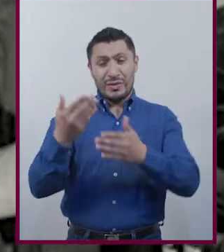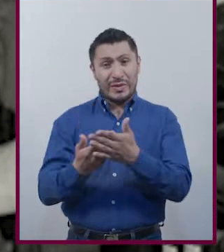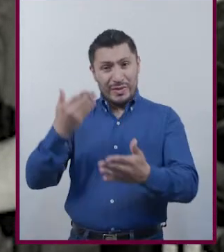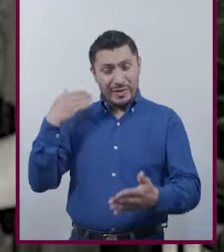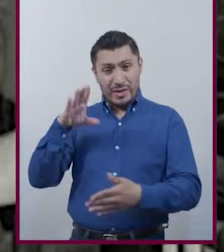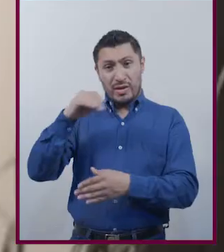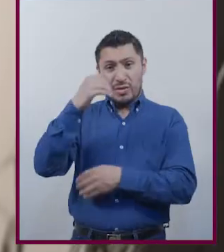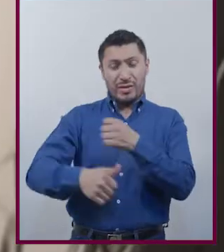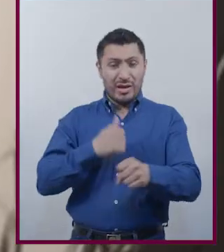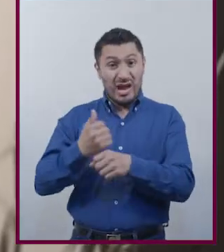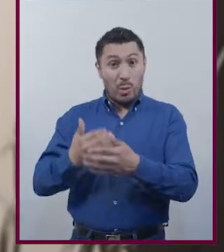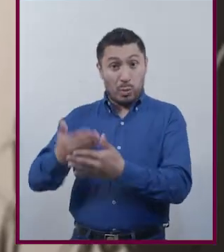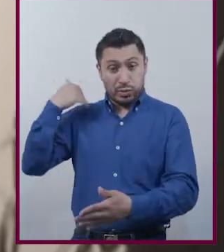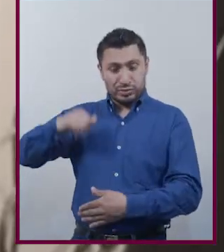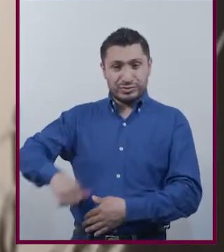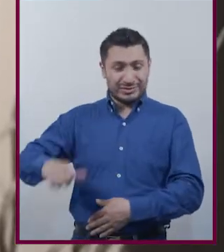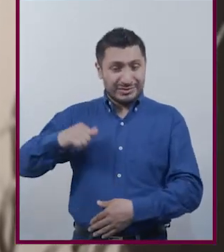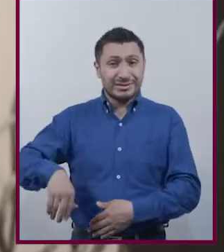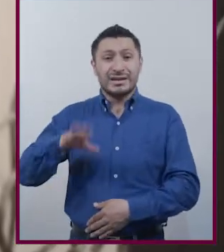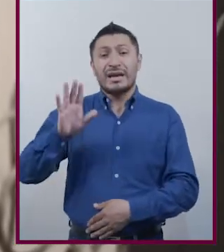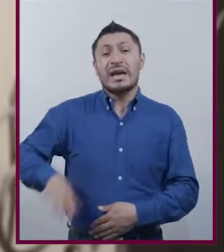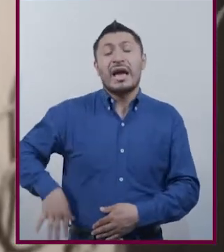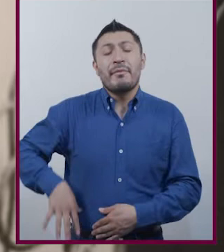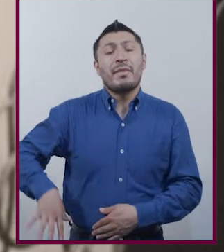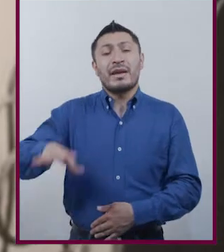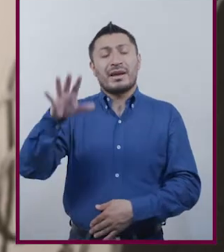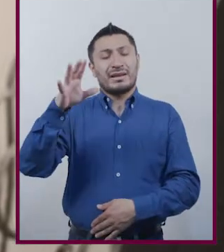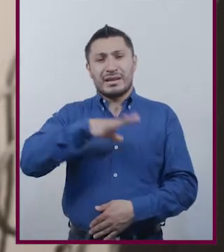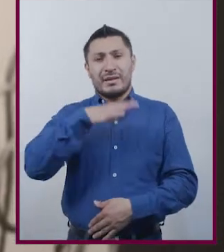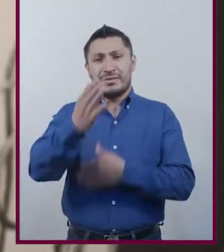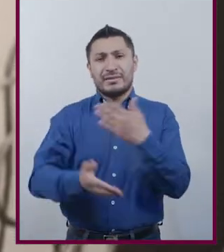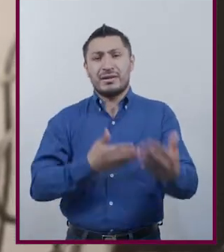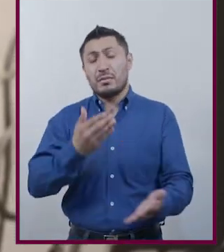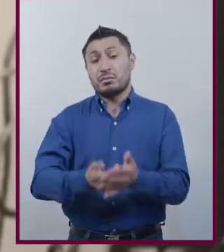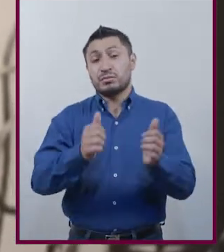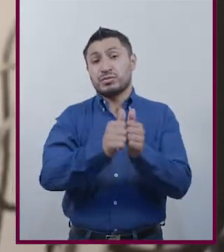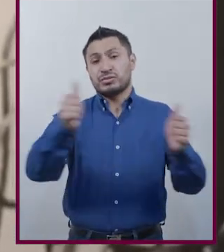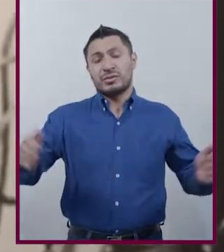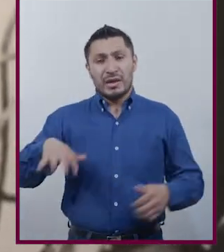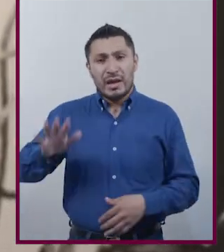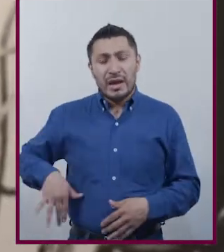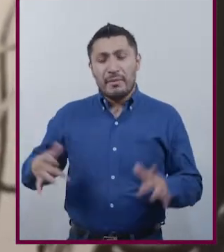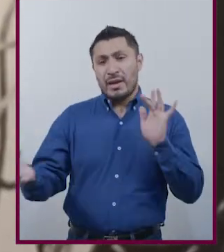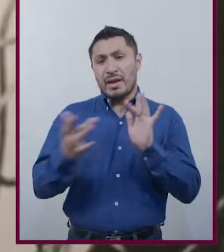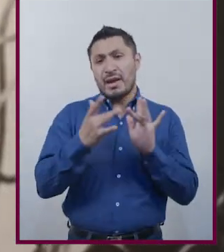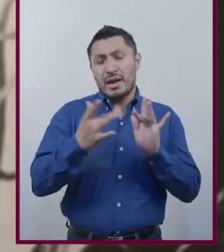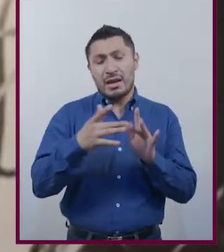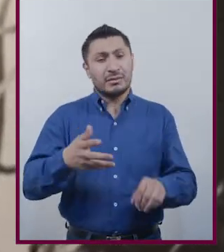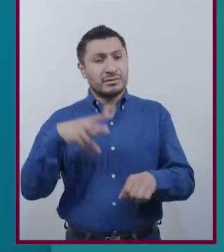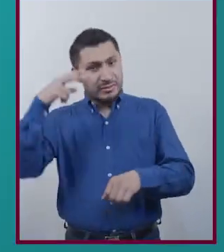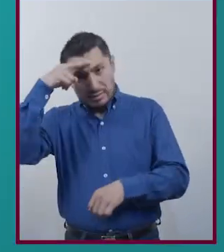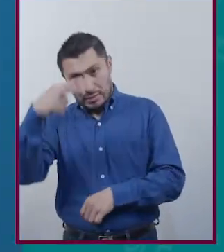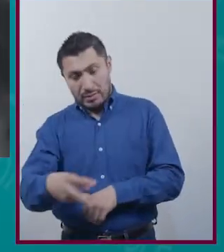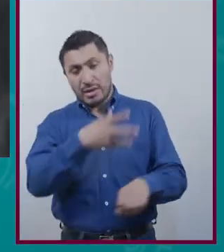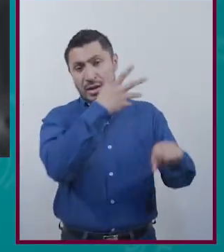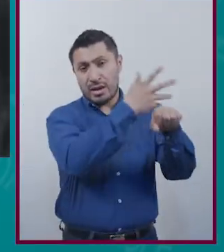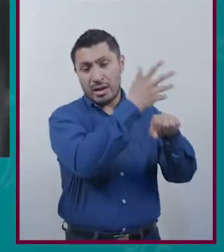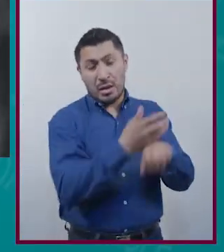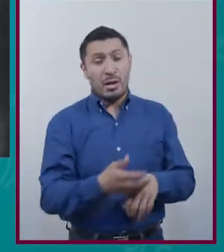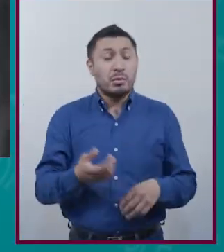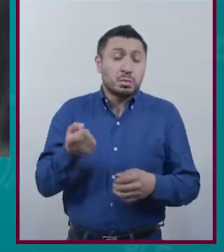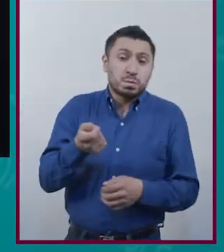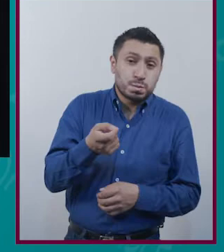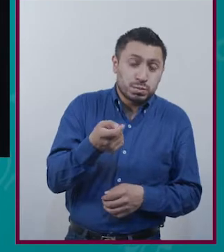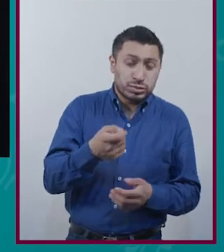90 años, apenas existía el servicio de larga distancia y recién se permitió enlazar a los mexicanos con Estados Unidos. En medio